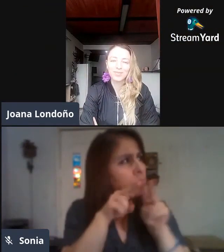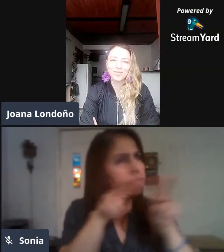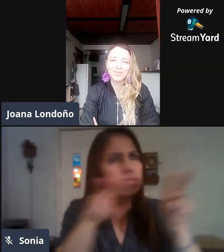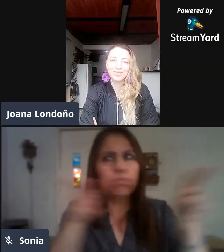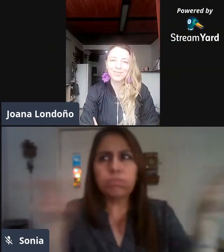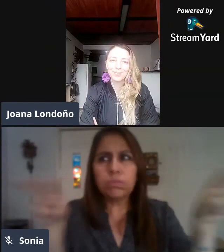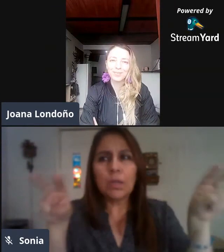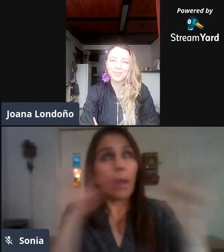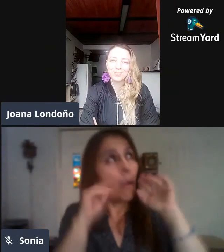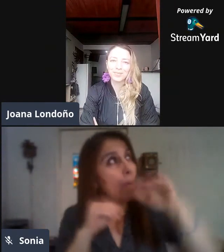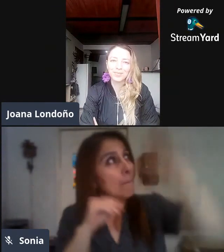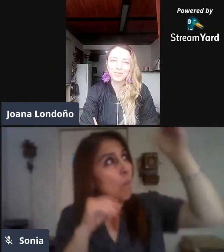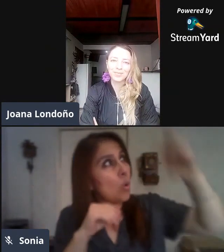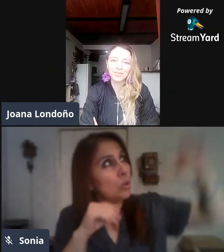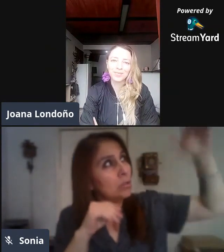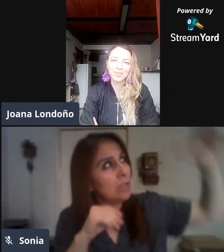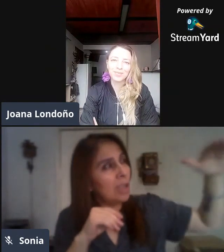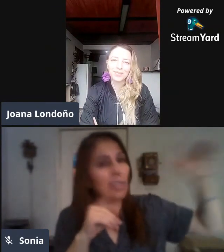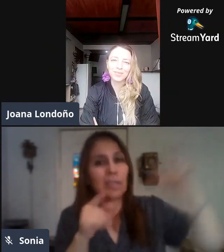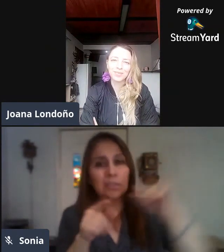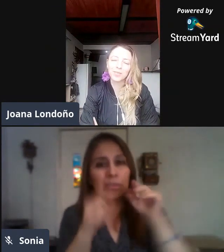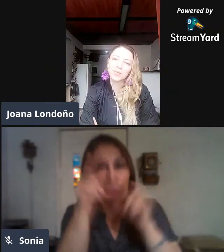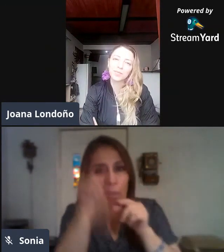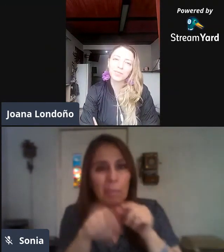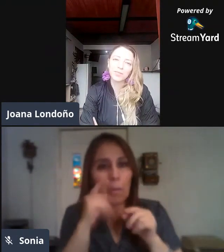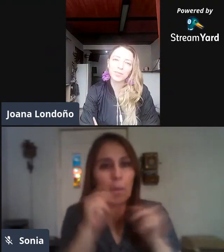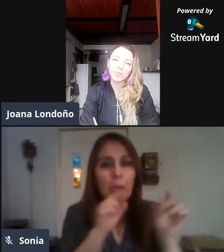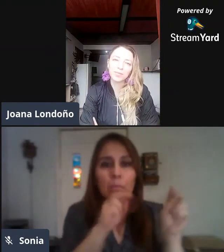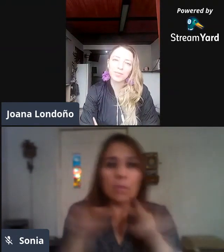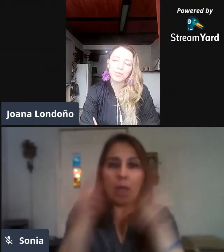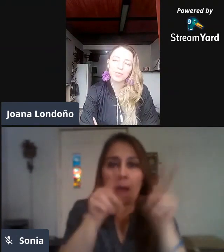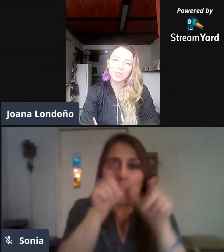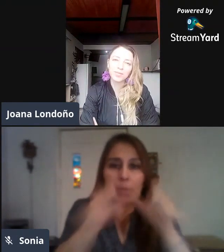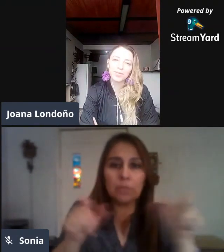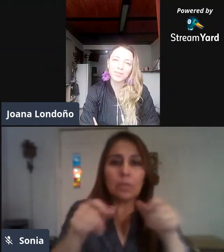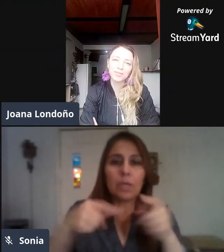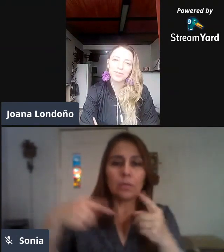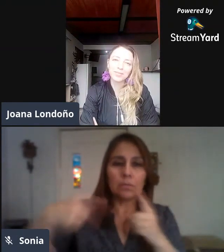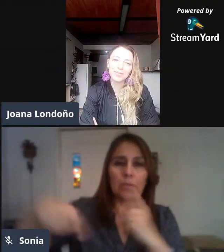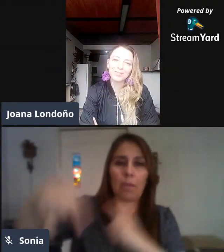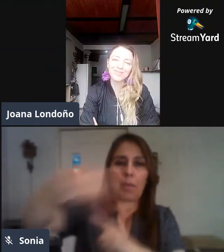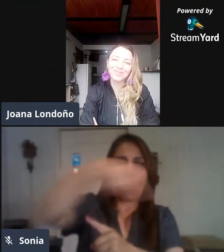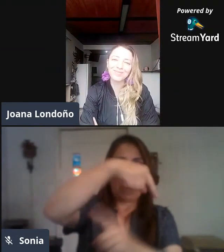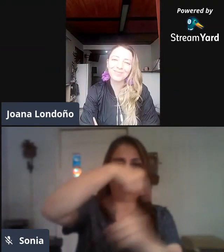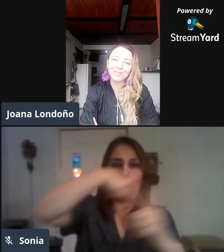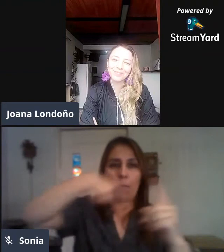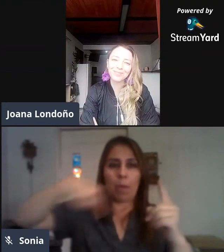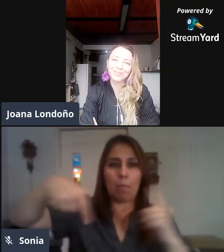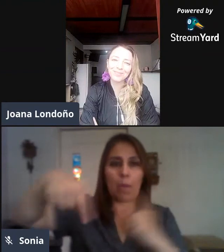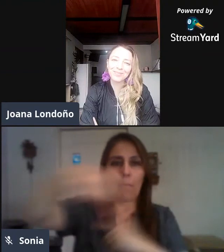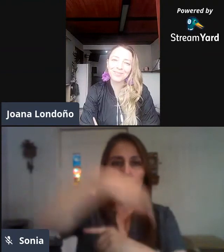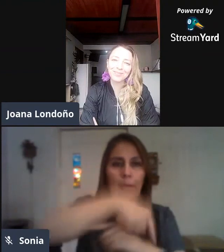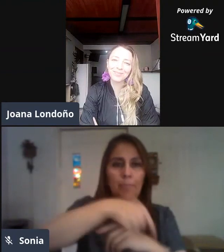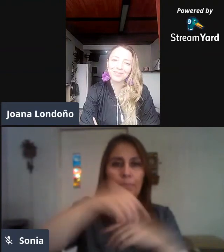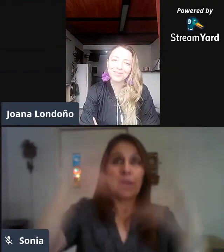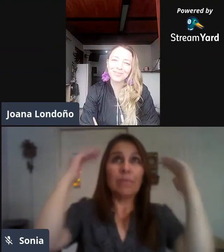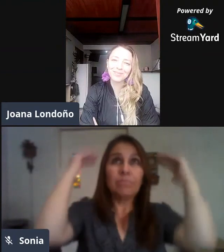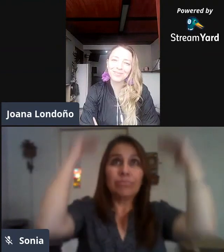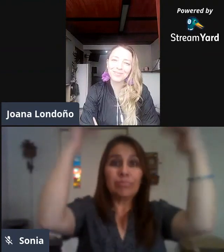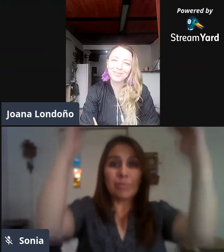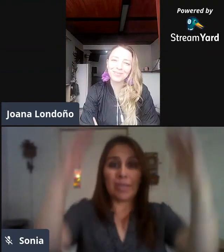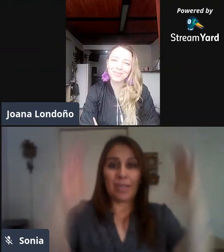también todos los días veía una persona que salía y daba muchas vueltas alrededor de una sutil entonces pensé en que